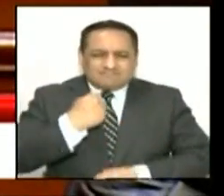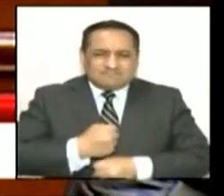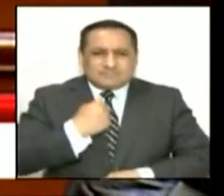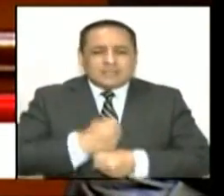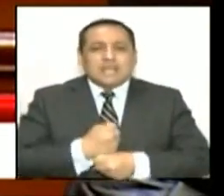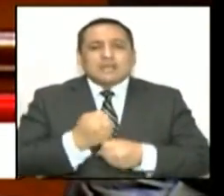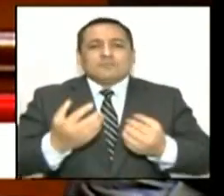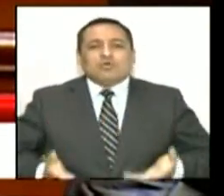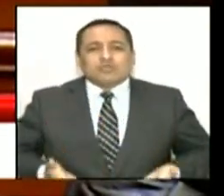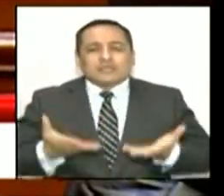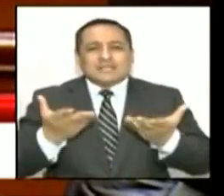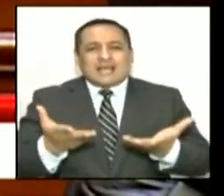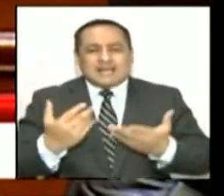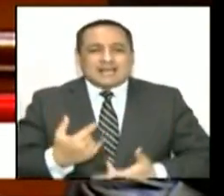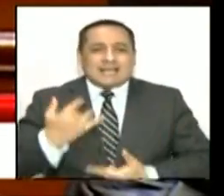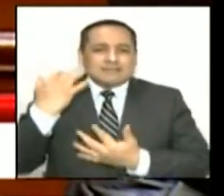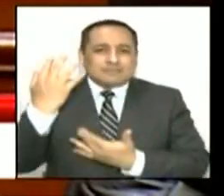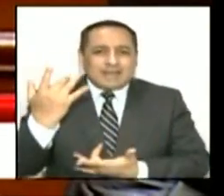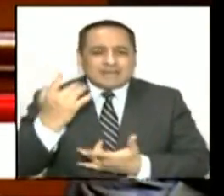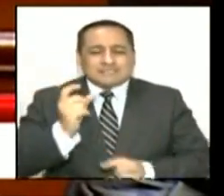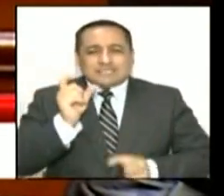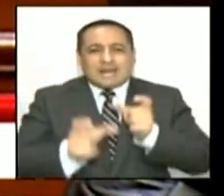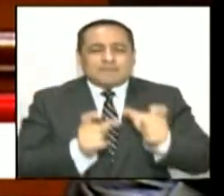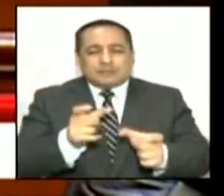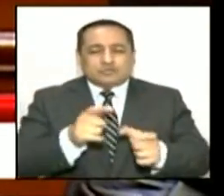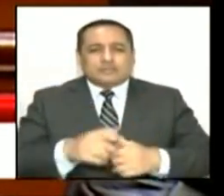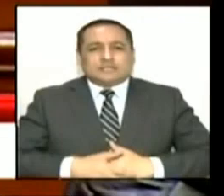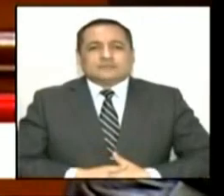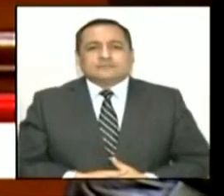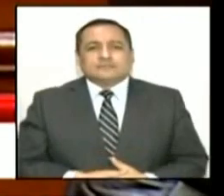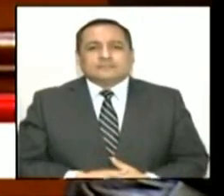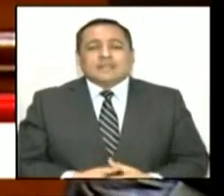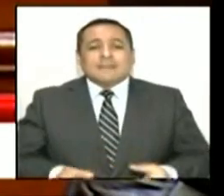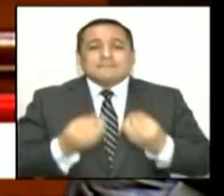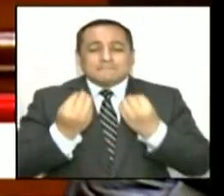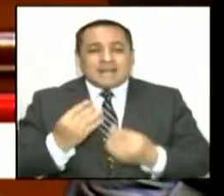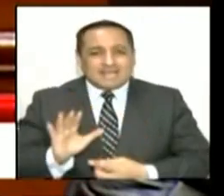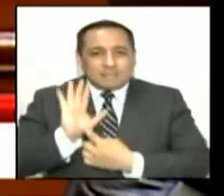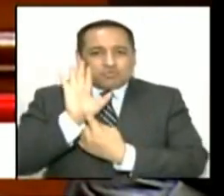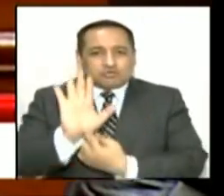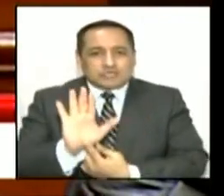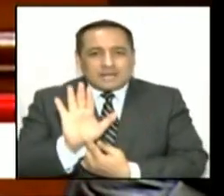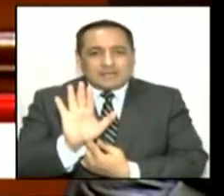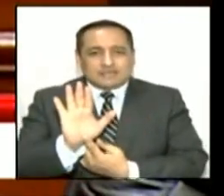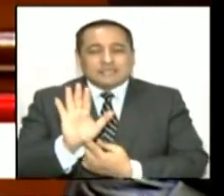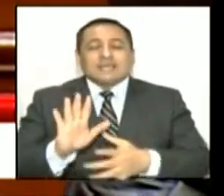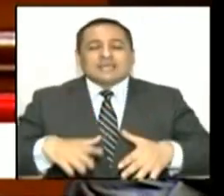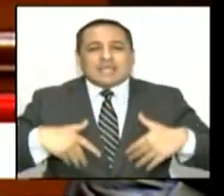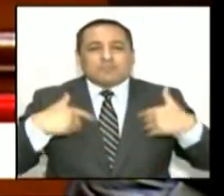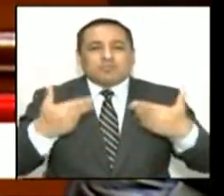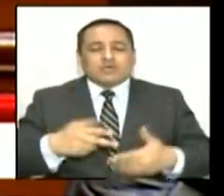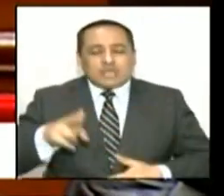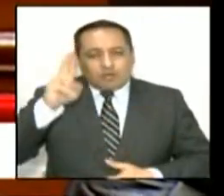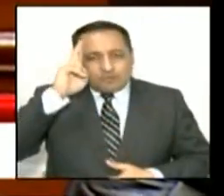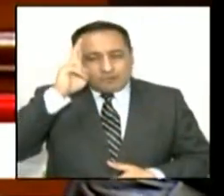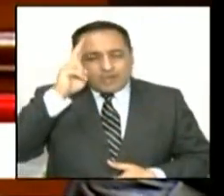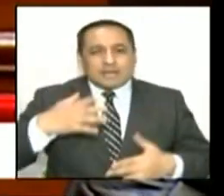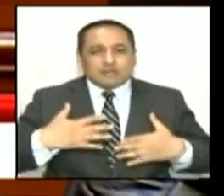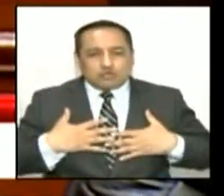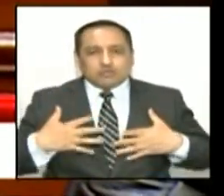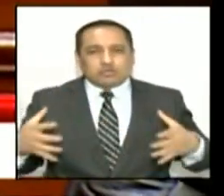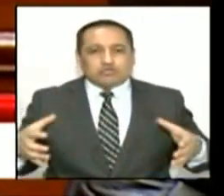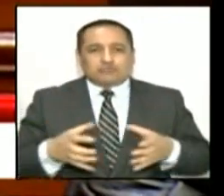por devolverle la esperanza a la ciudadanía, para demostrarles que pueden confiar en